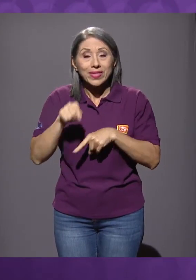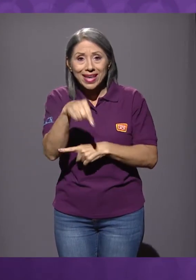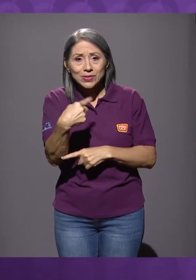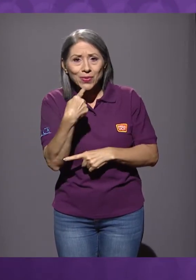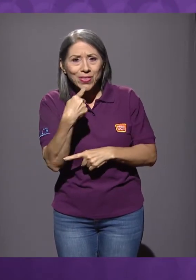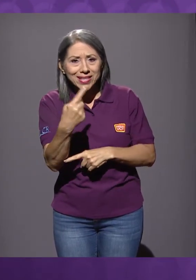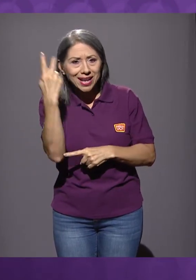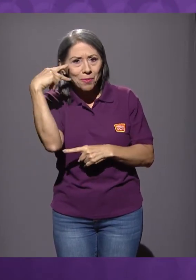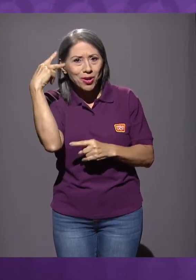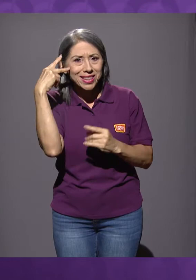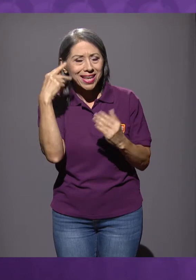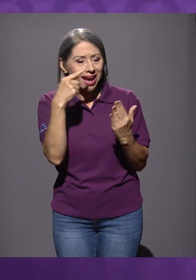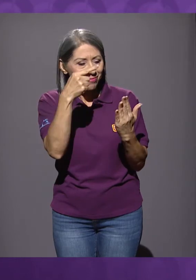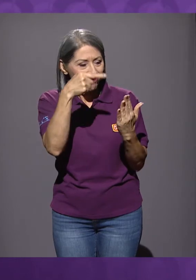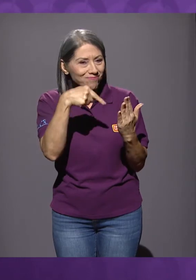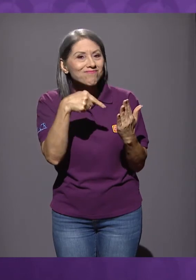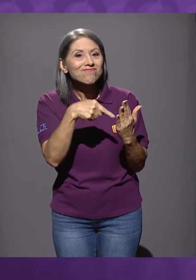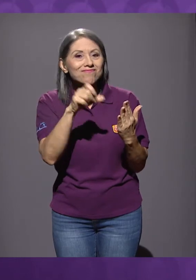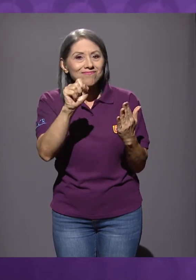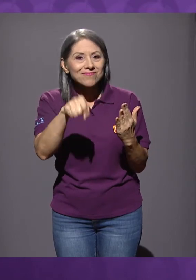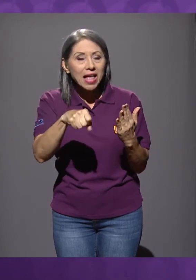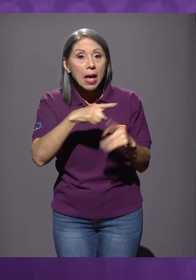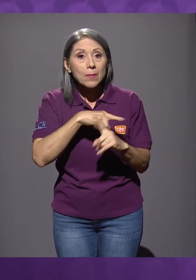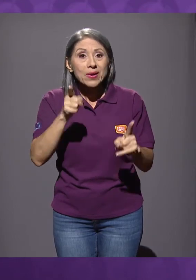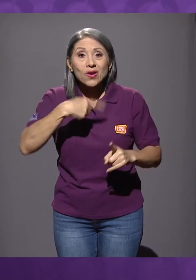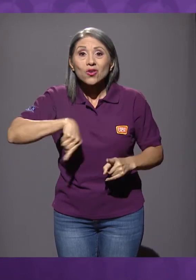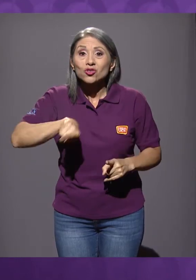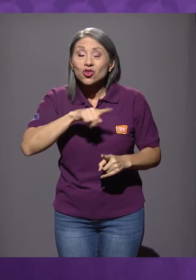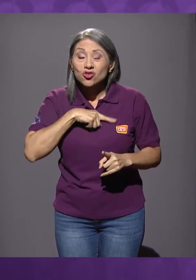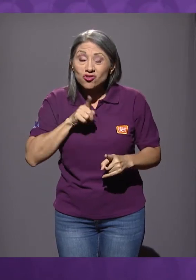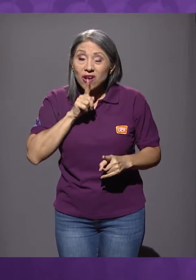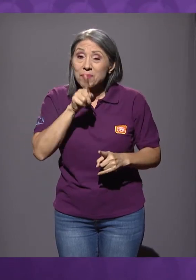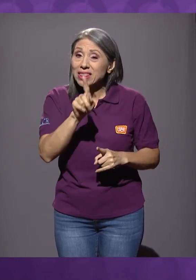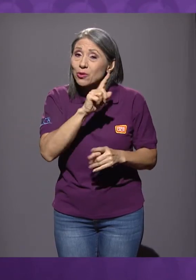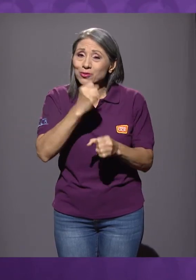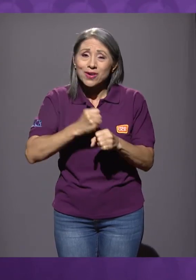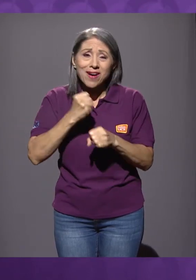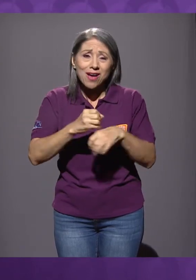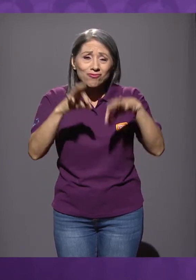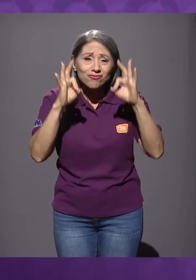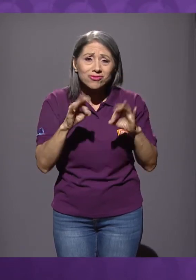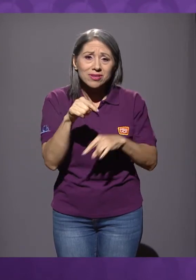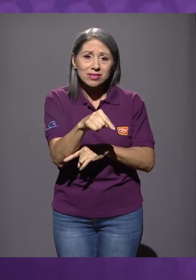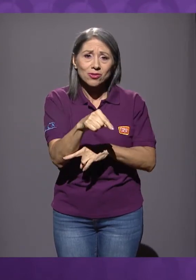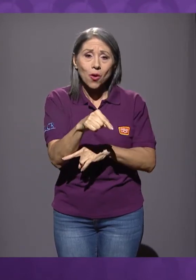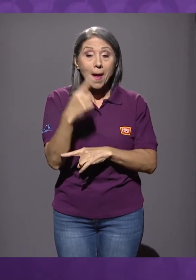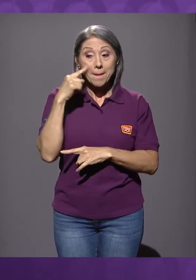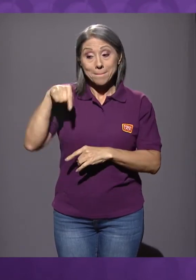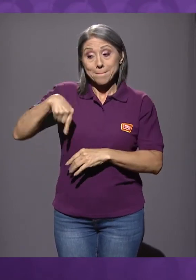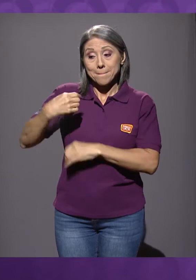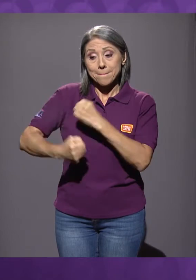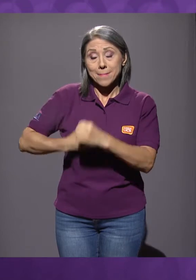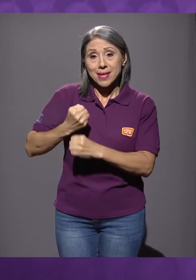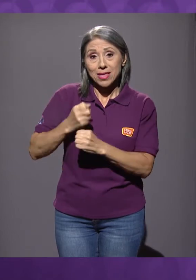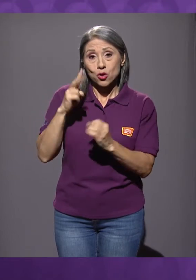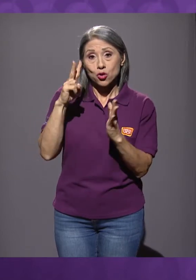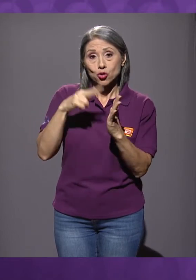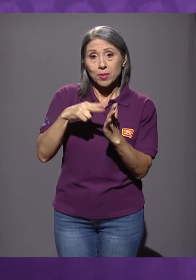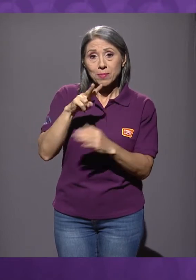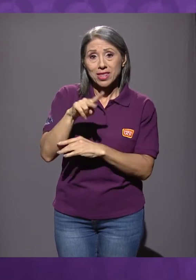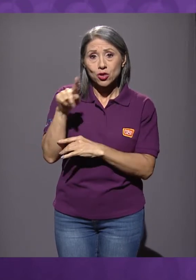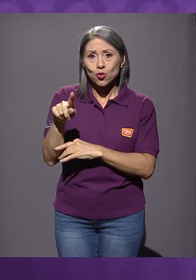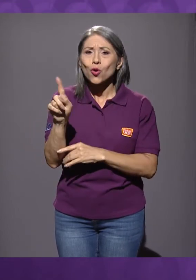pero desgraciadamente no le hemos dado el seguimiento posible, y para 2021 más bien lo que tenemos que buscar no es